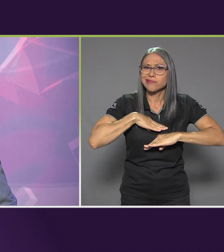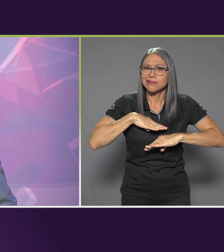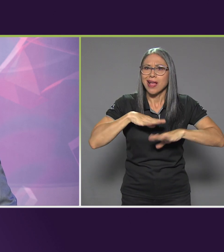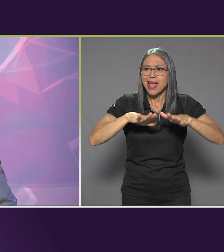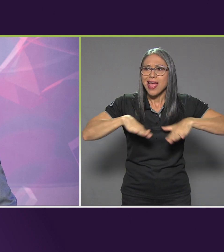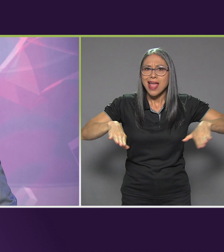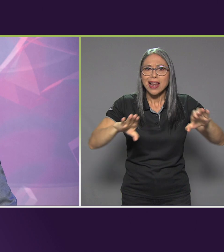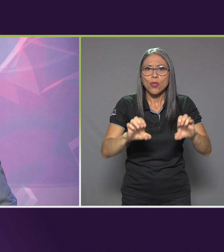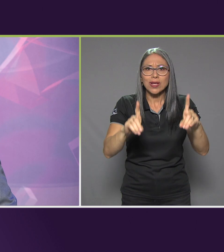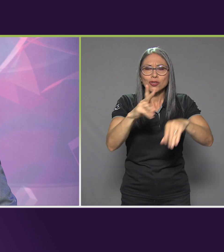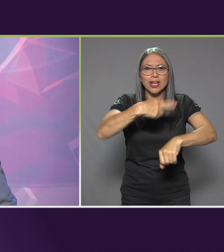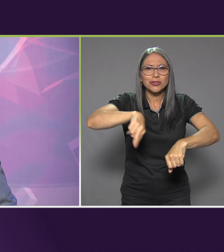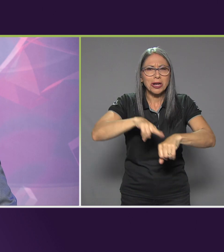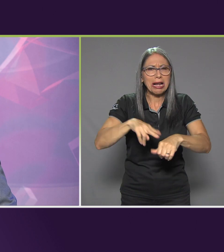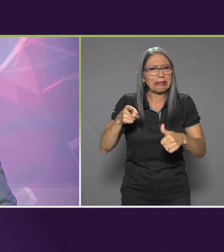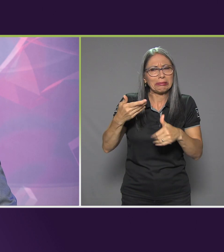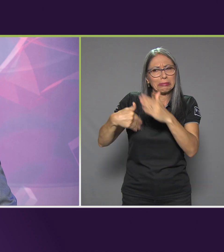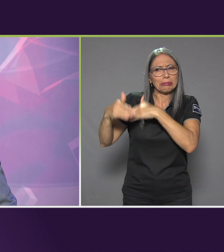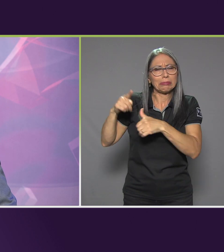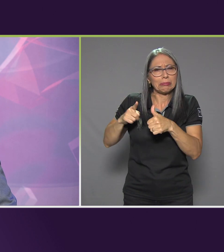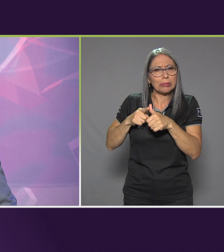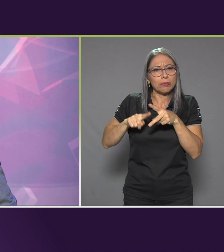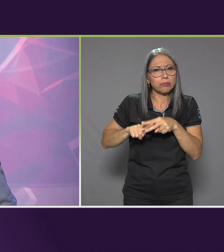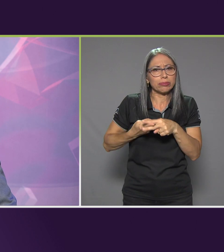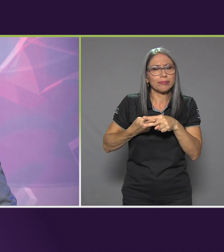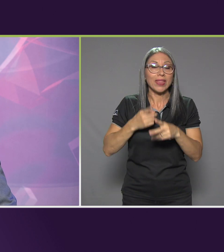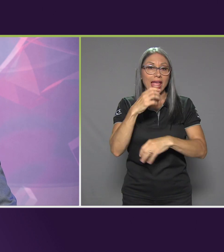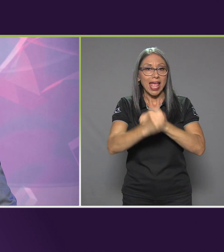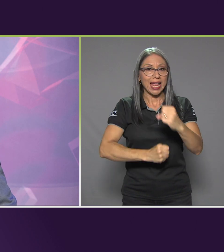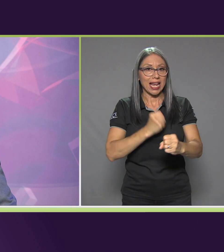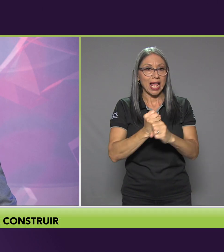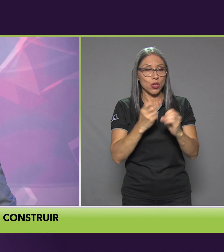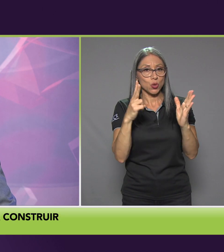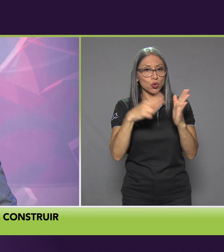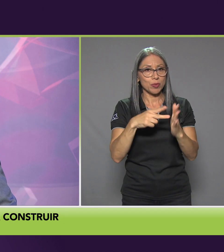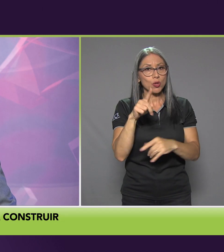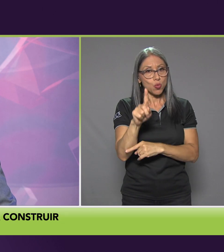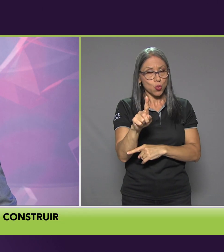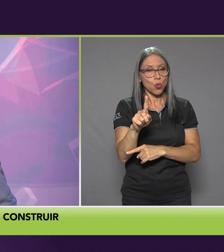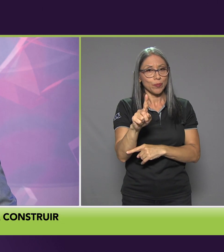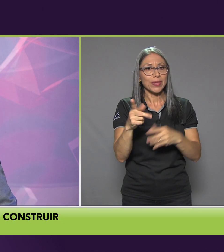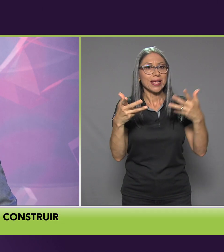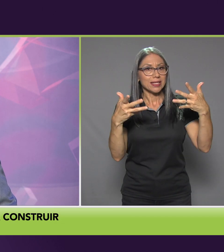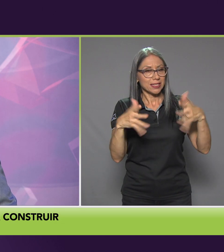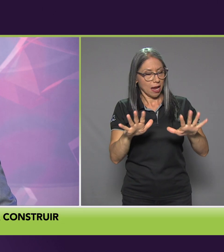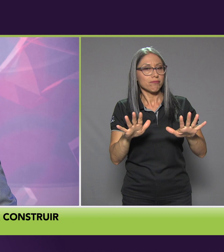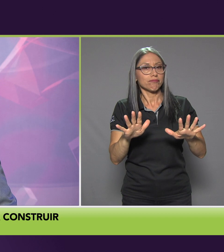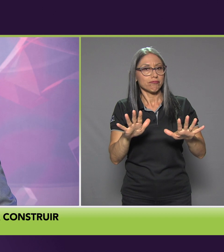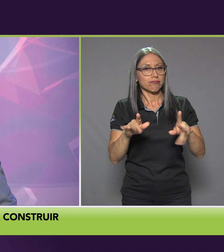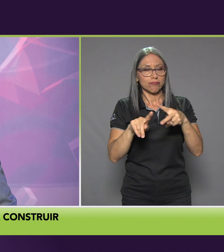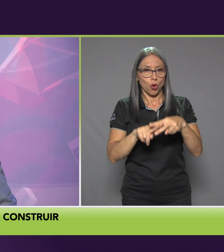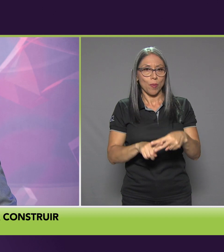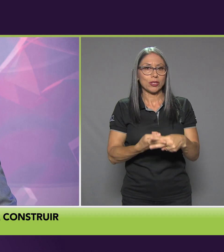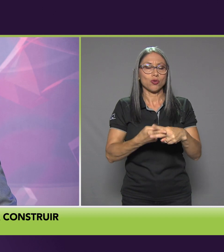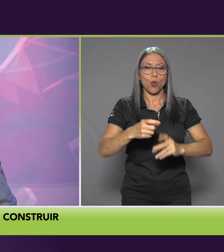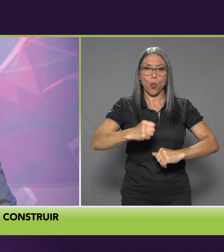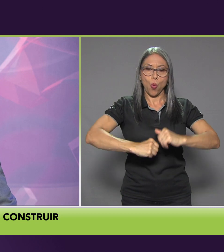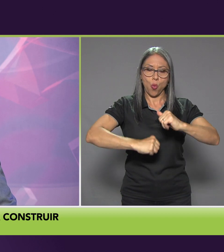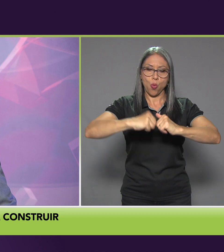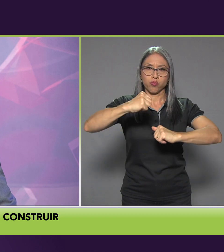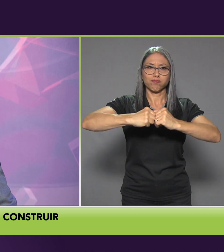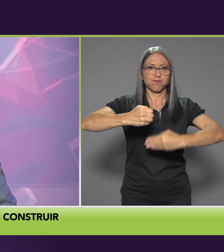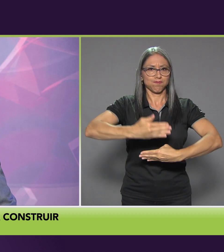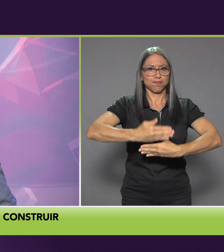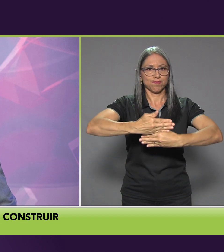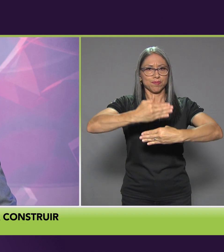estaban apenas dando los primeros pasos. En el año 2001 ya se comenzó a construir